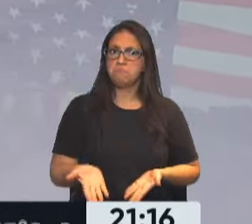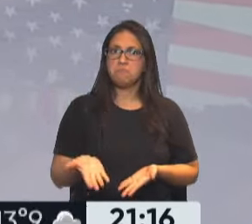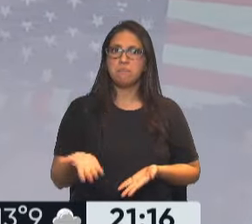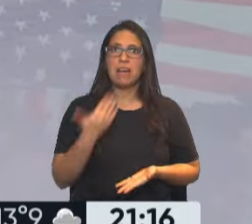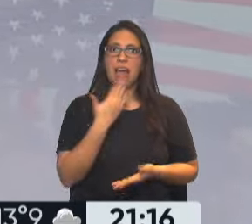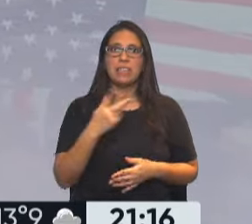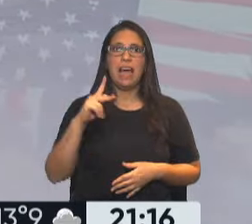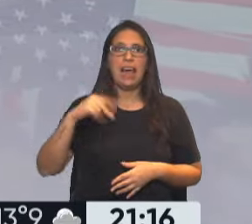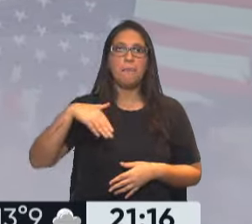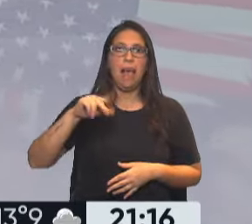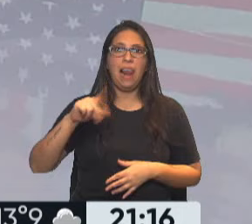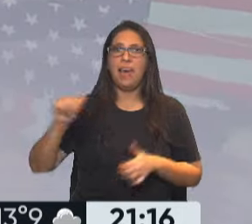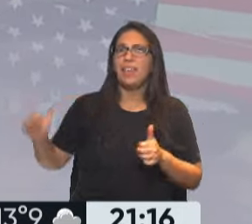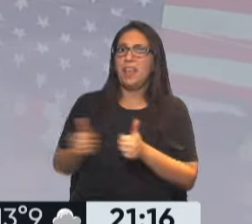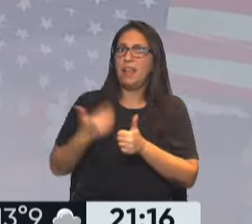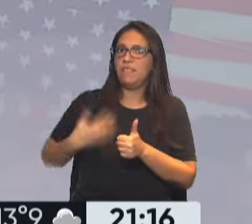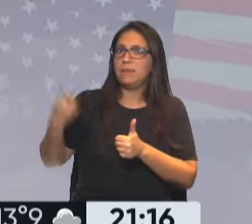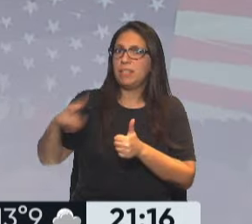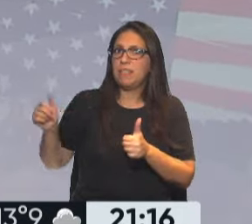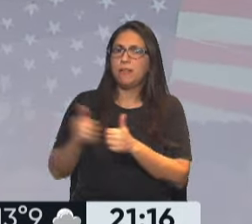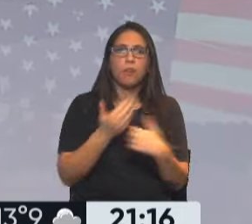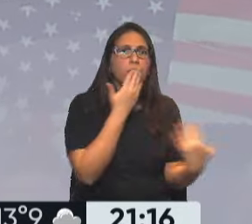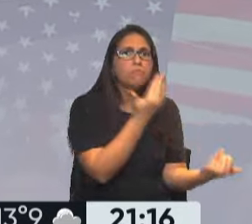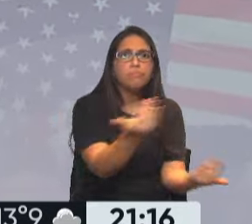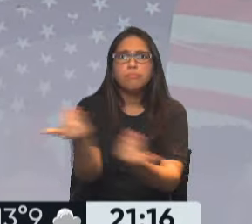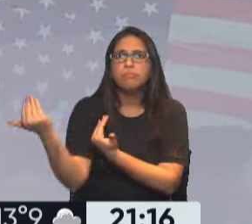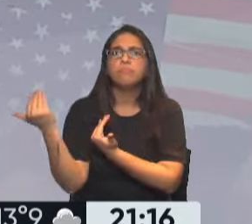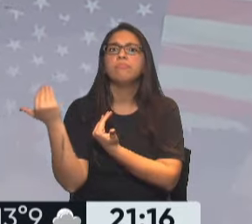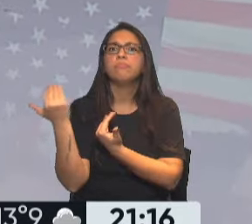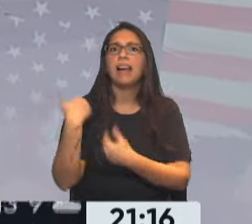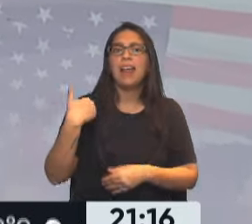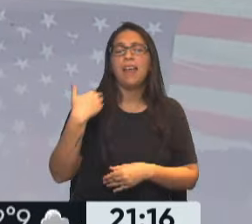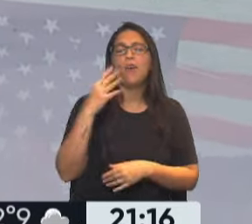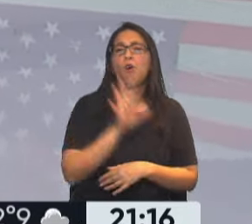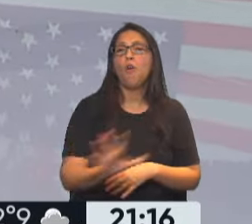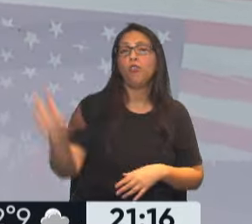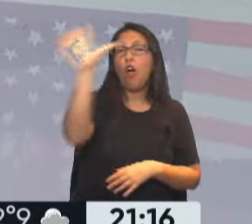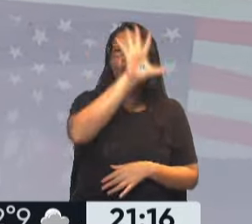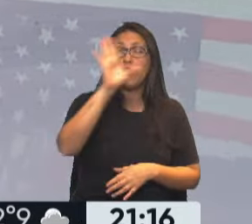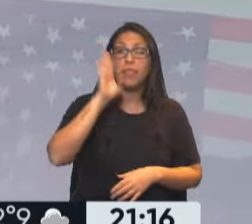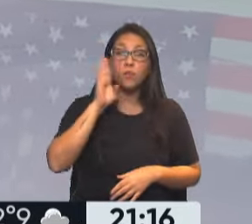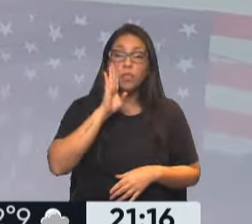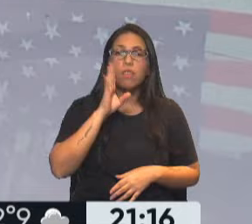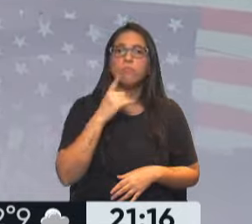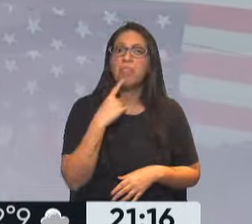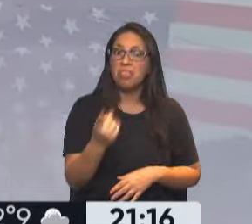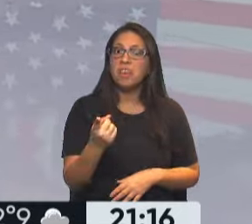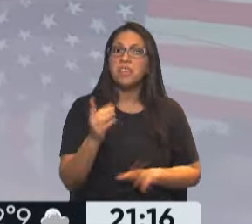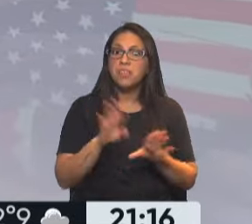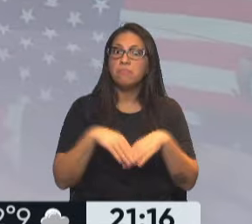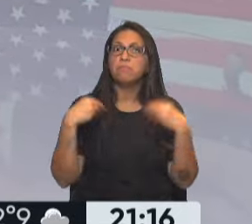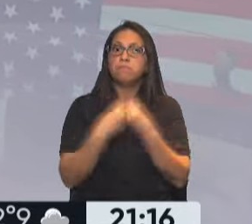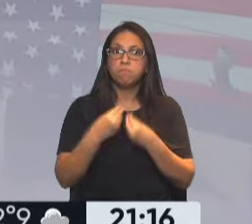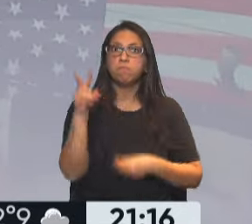Kamala Harris, porque las encuestas en general, las encuestas a nivel nacional, le dan la victoria ahora a